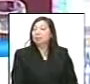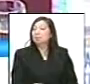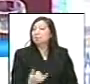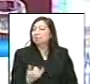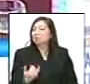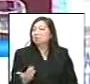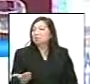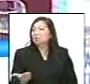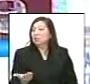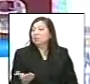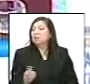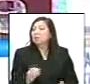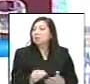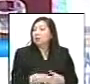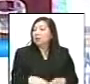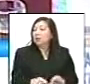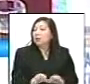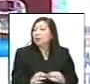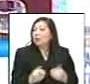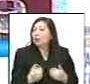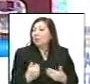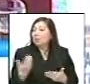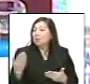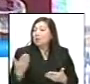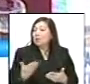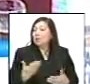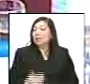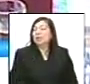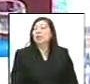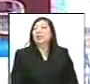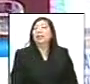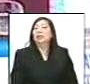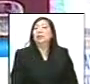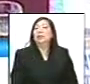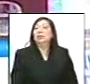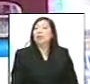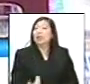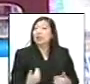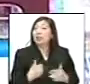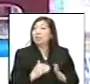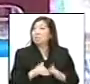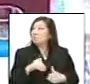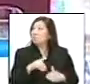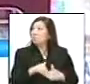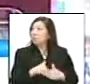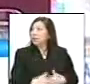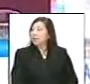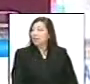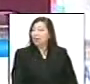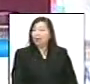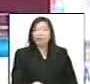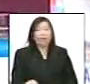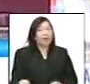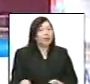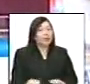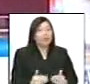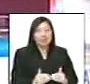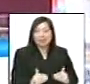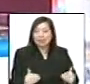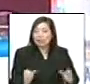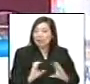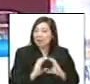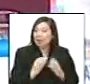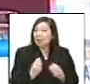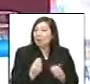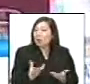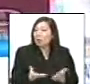es elemental. Si no, tendríamos acá a candidatos que, habiendo obtenido una alta votación electoral, no lograron un espacio en el Congreso